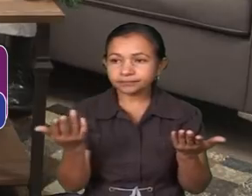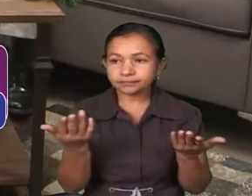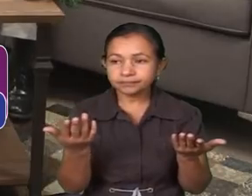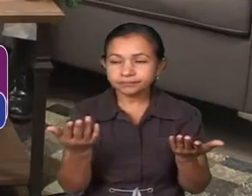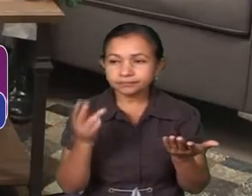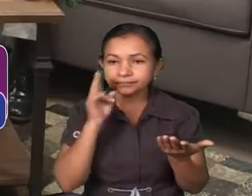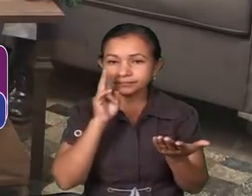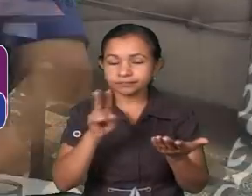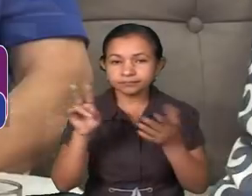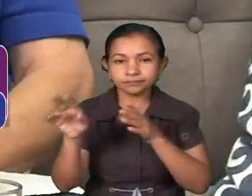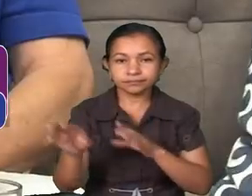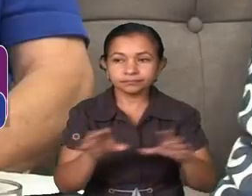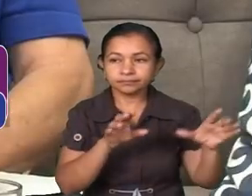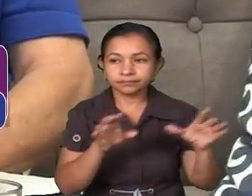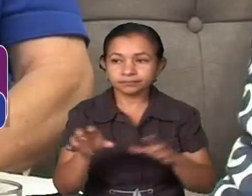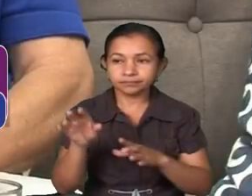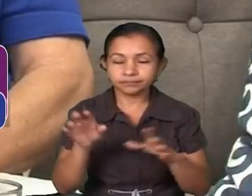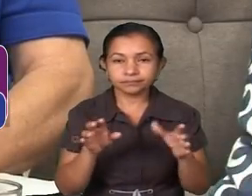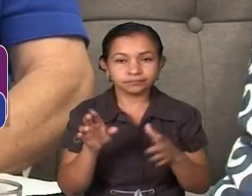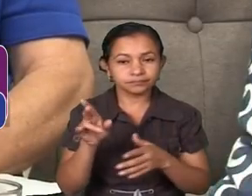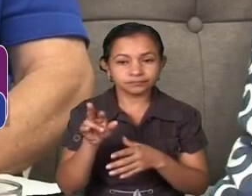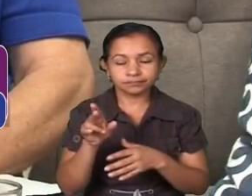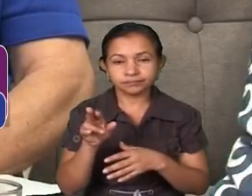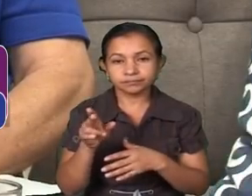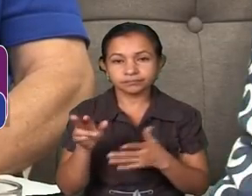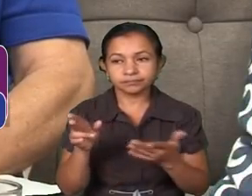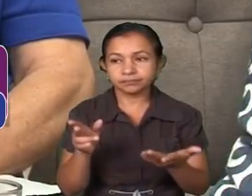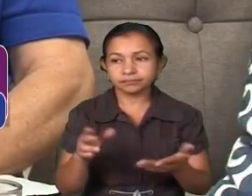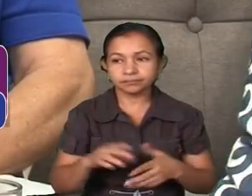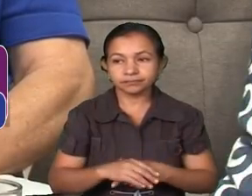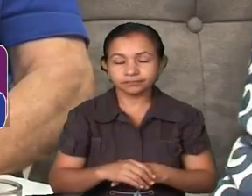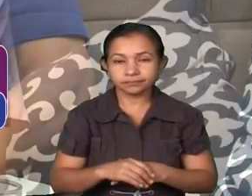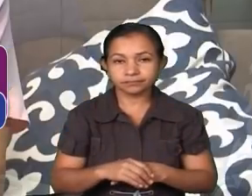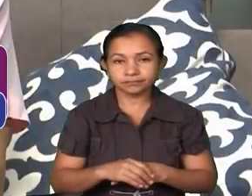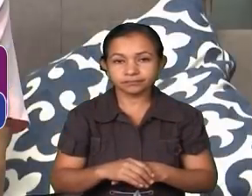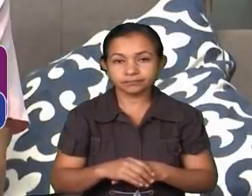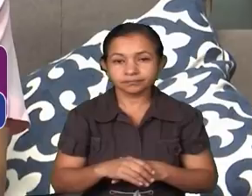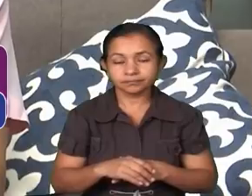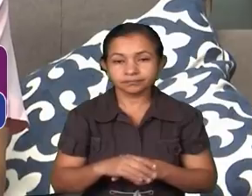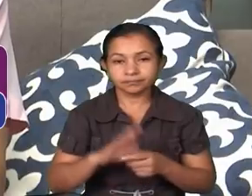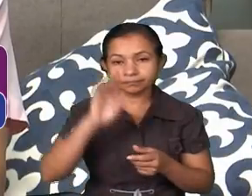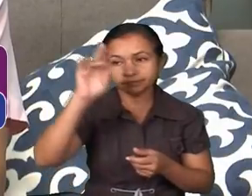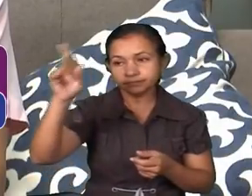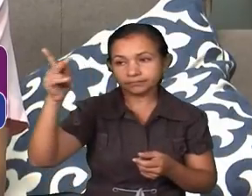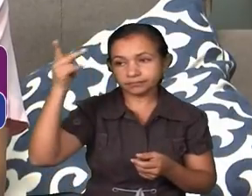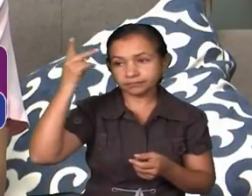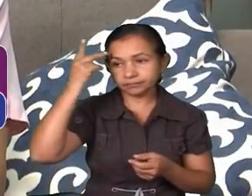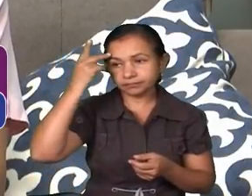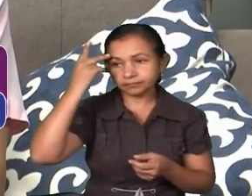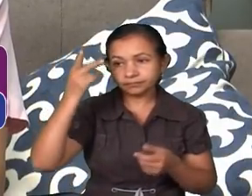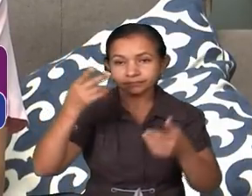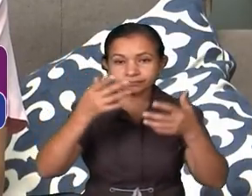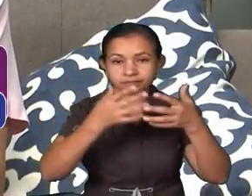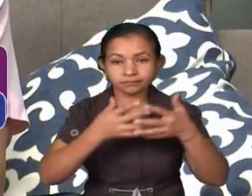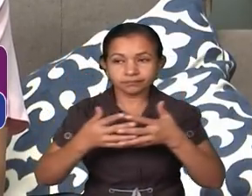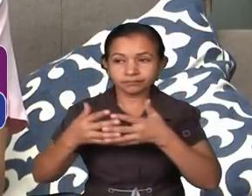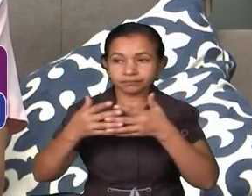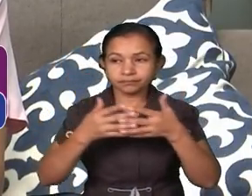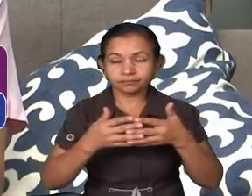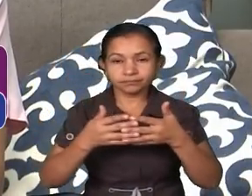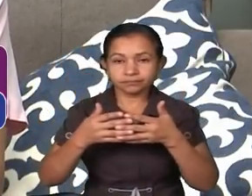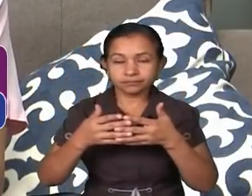impresionante todas las acciones que están tomando ahora mismo, acciones de la política norteamericana